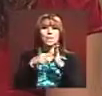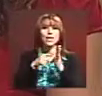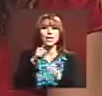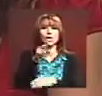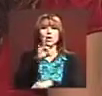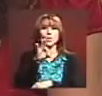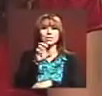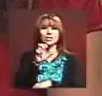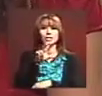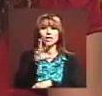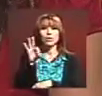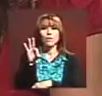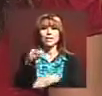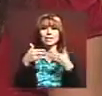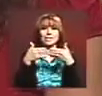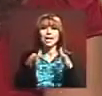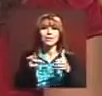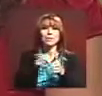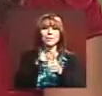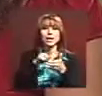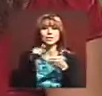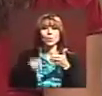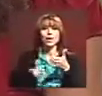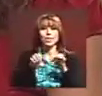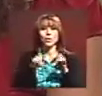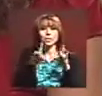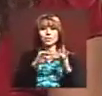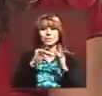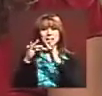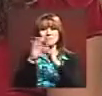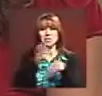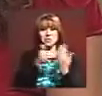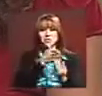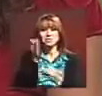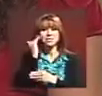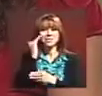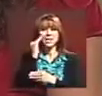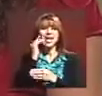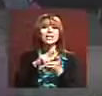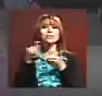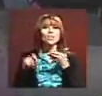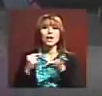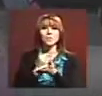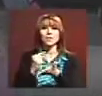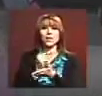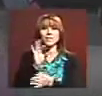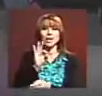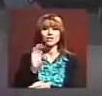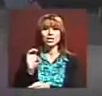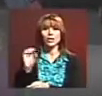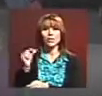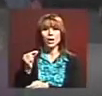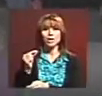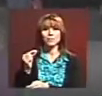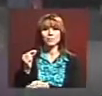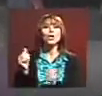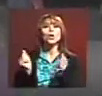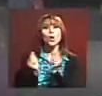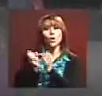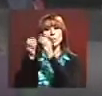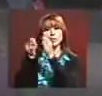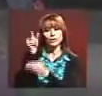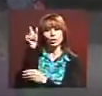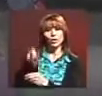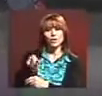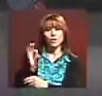se abre la primera escuela de educación especial. Más o menos todo el mundo la conoce, la escuela Fernando Centeno-Huel, con el profesor al cual se le debe su nombre.